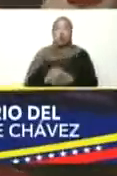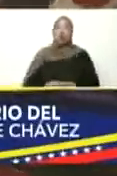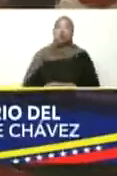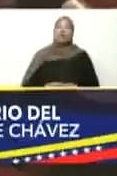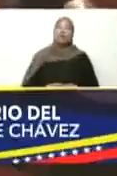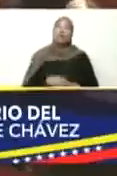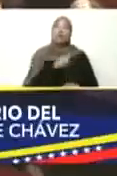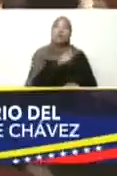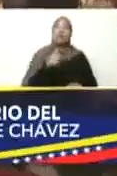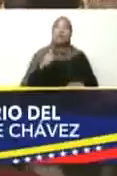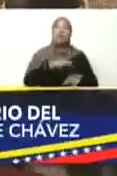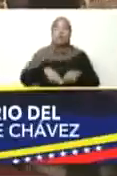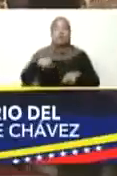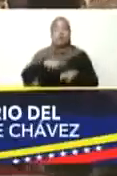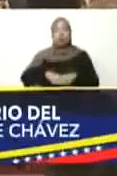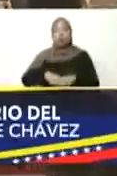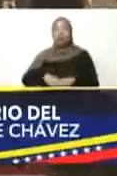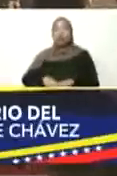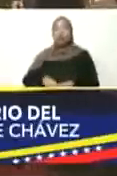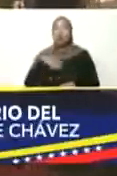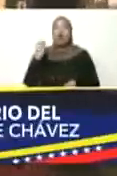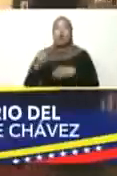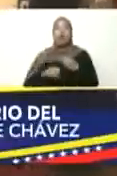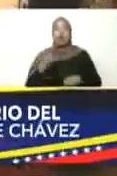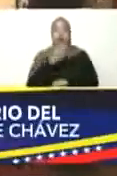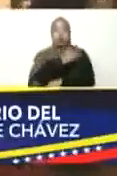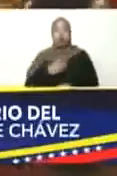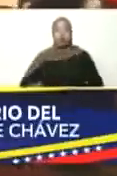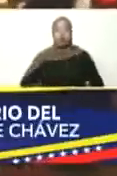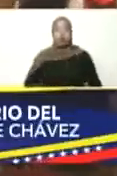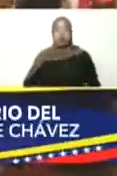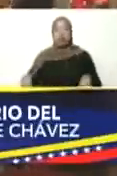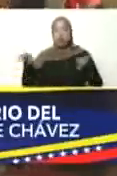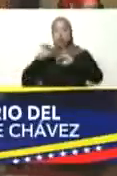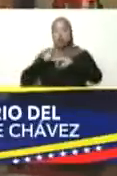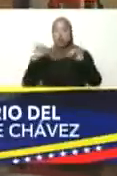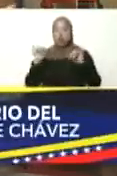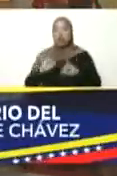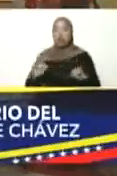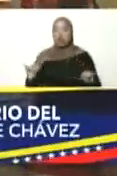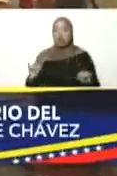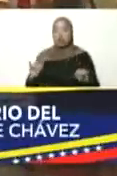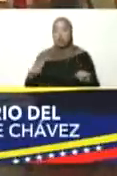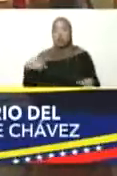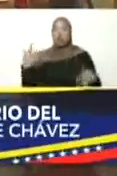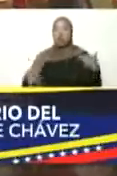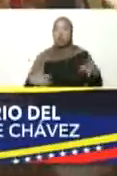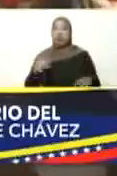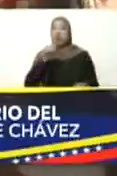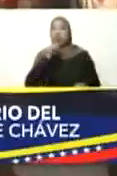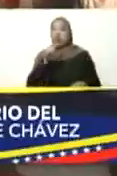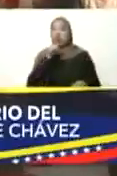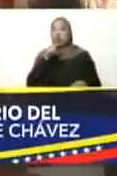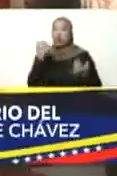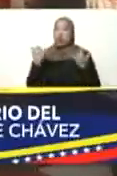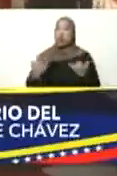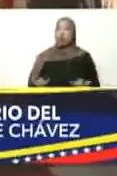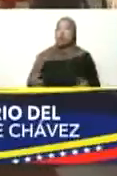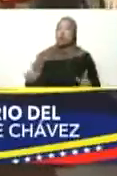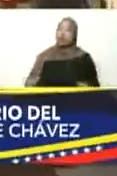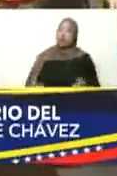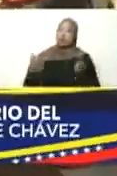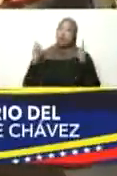de los niños. Ángel, ¿cómo estás? ¿Cómo te va? Presidente, estamos felices, contentos de tenerle por acá. En este momento,